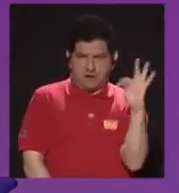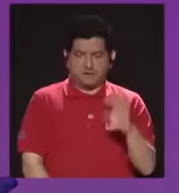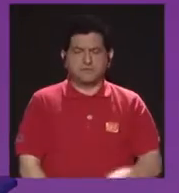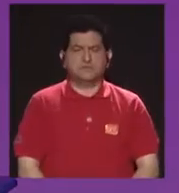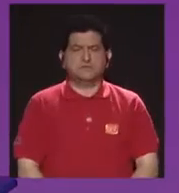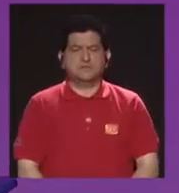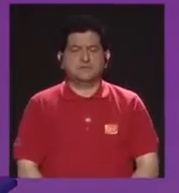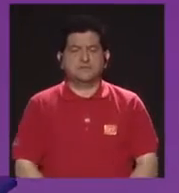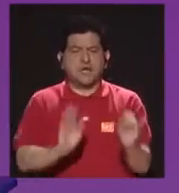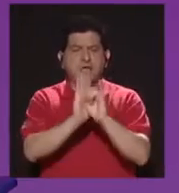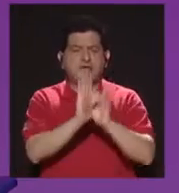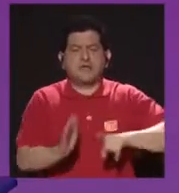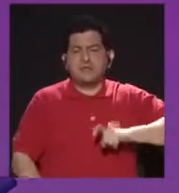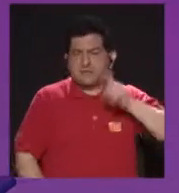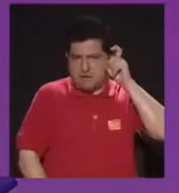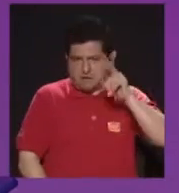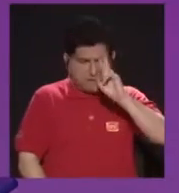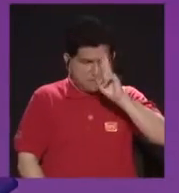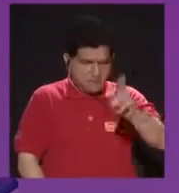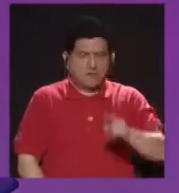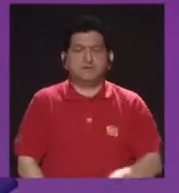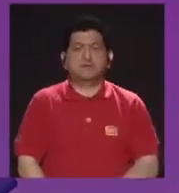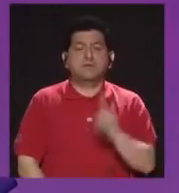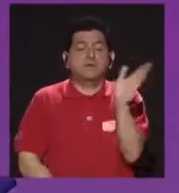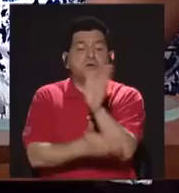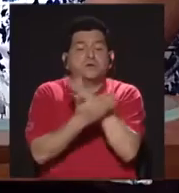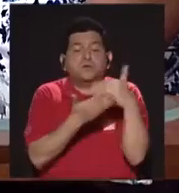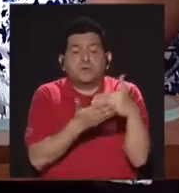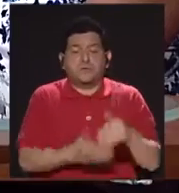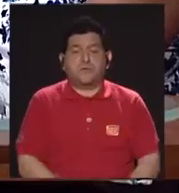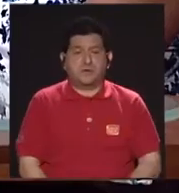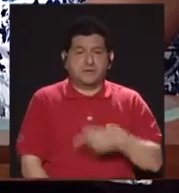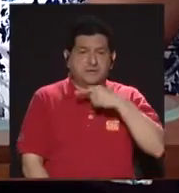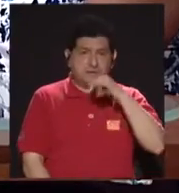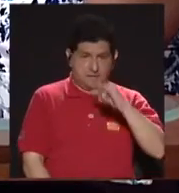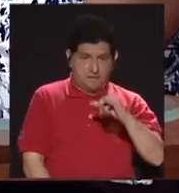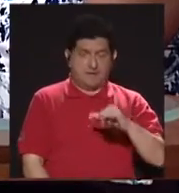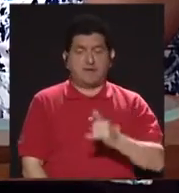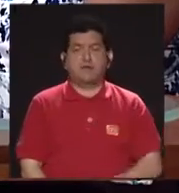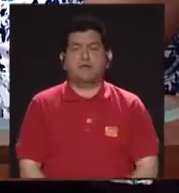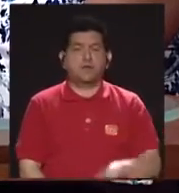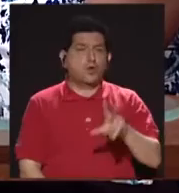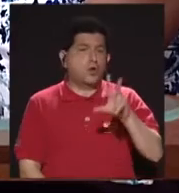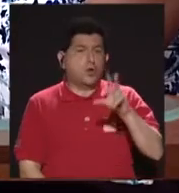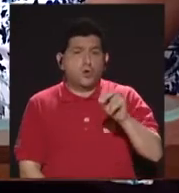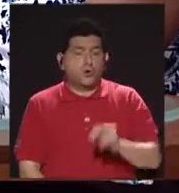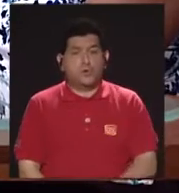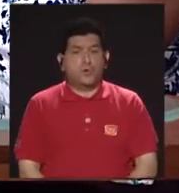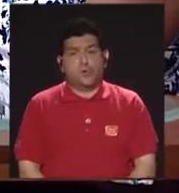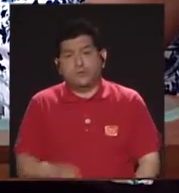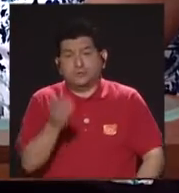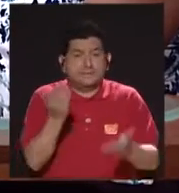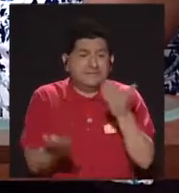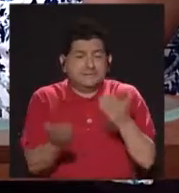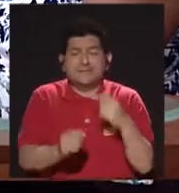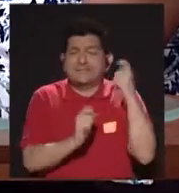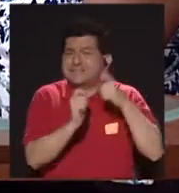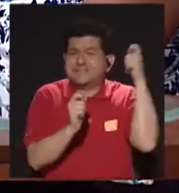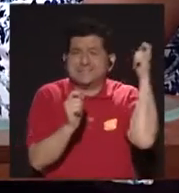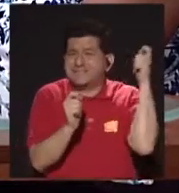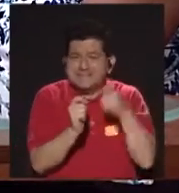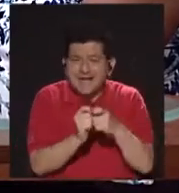la identidad de género que se reconozca y una parte que aunque los gays nos no somos exactamente